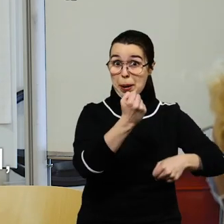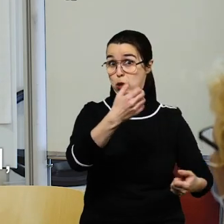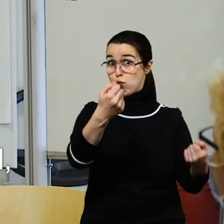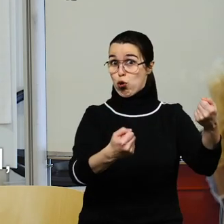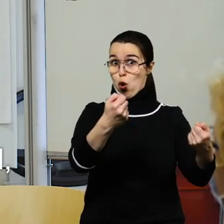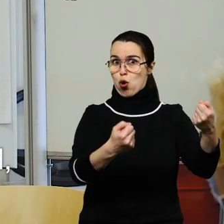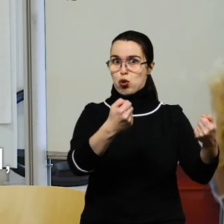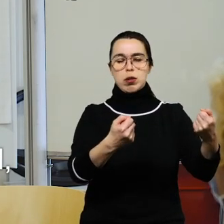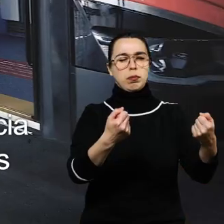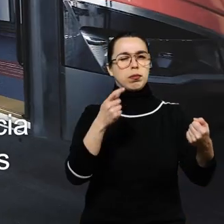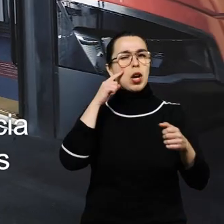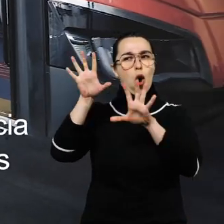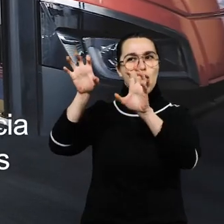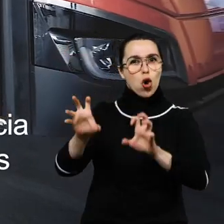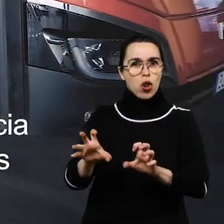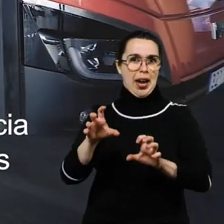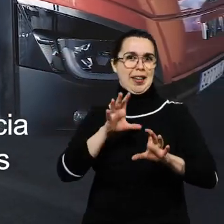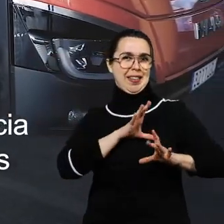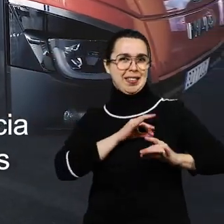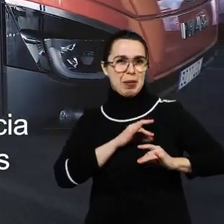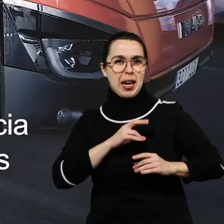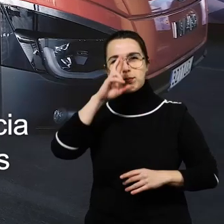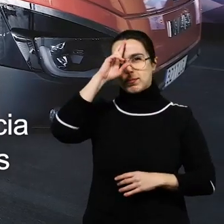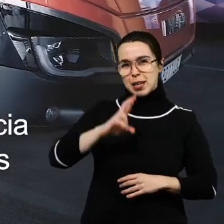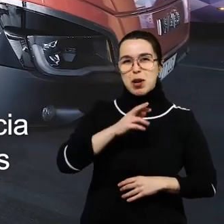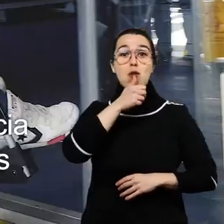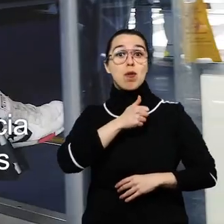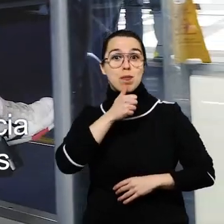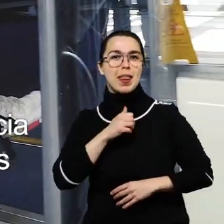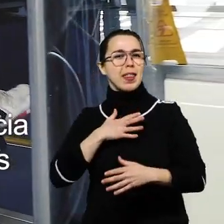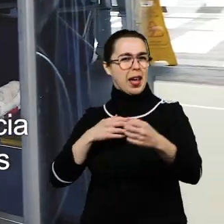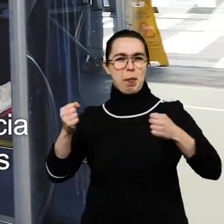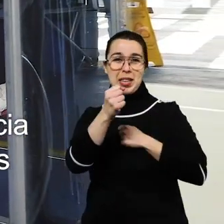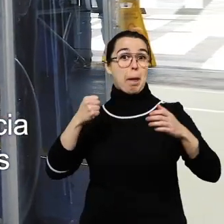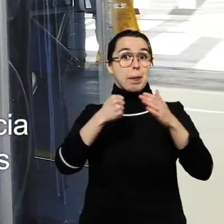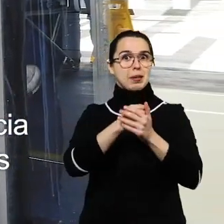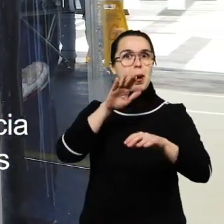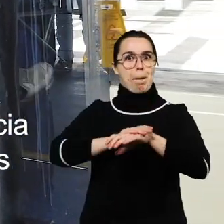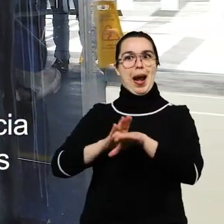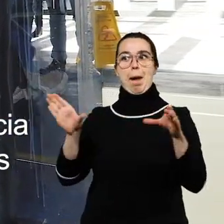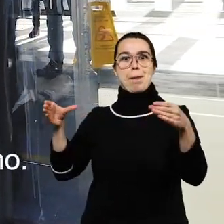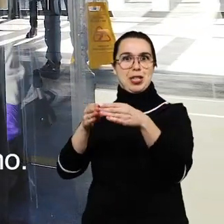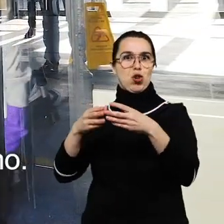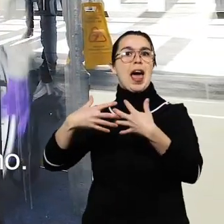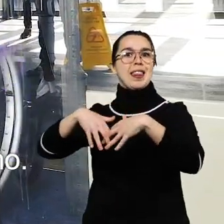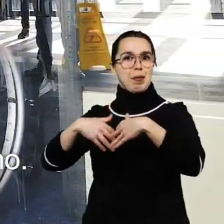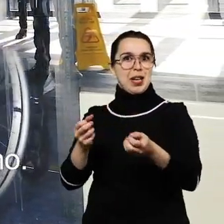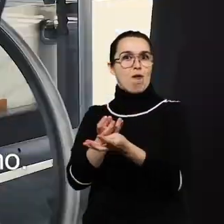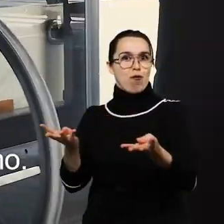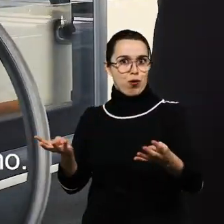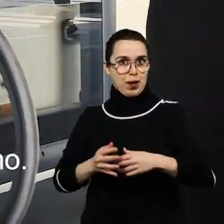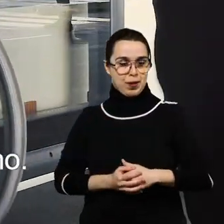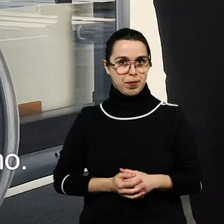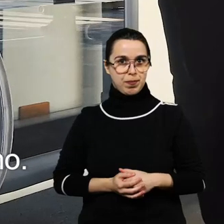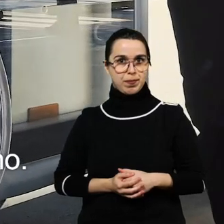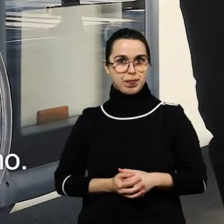momento vuestra sensibilidad, tolerancia y el grado de empatía hacia todo este colectivo de las personas que se engloban dentro de la